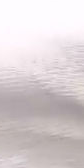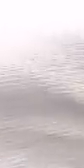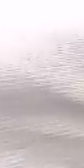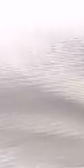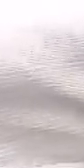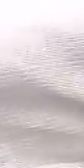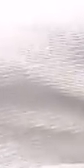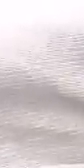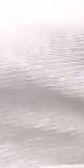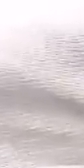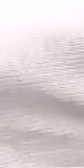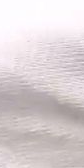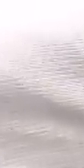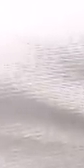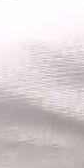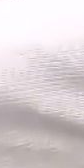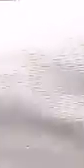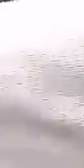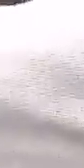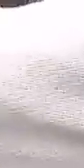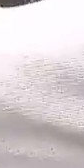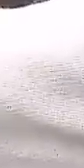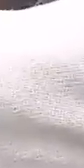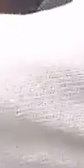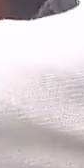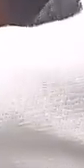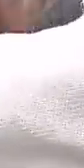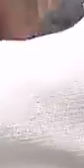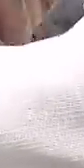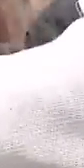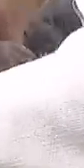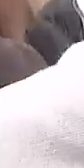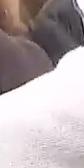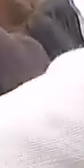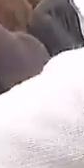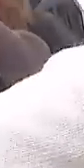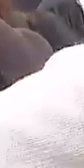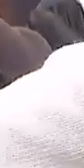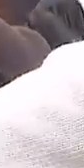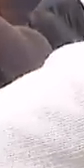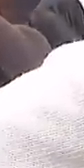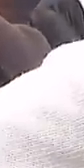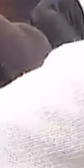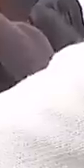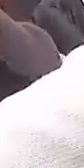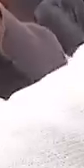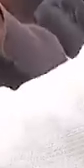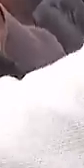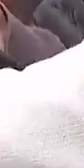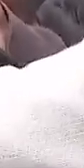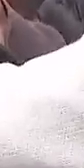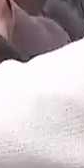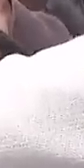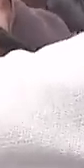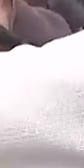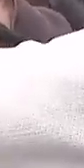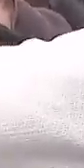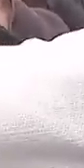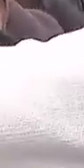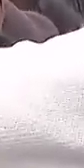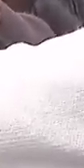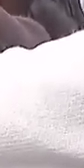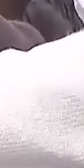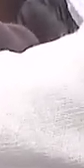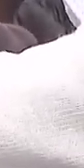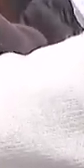Bonita paramilitar a nuestras instituciones, ¿cierto? A nuestras fuerzas de orden y seguridad, a nuestra fuerza